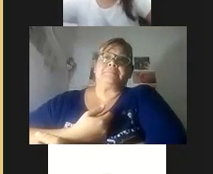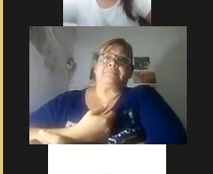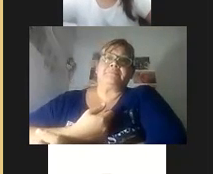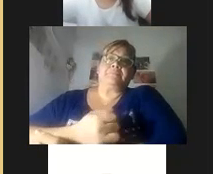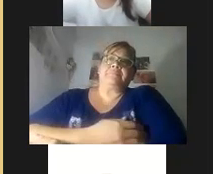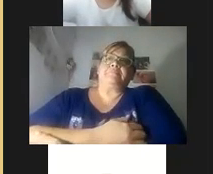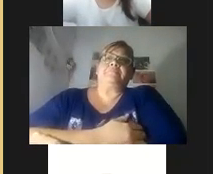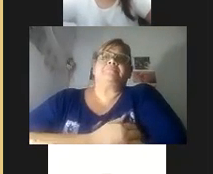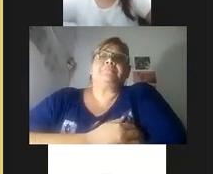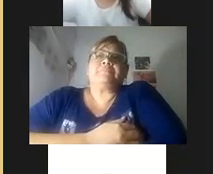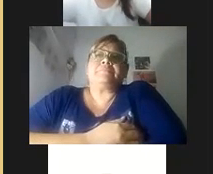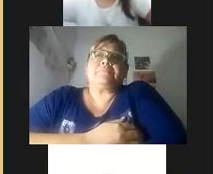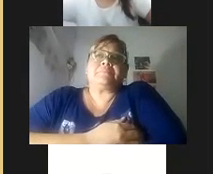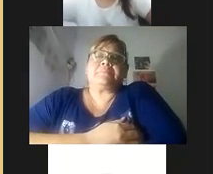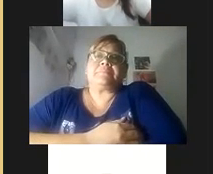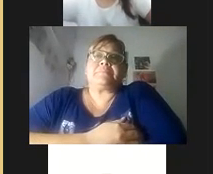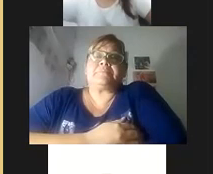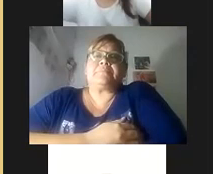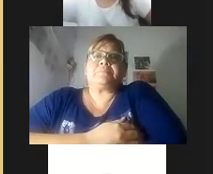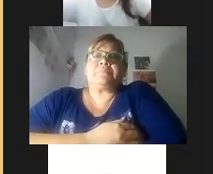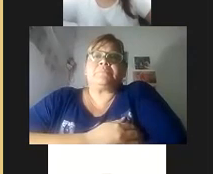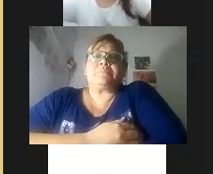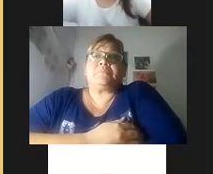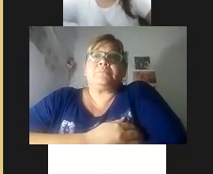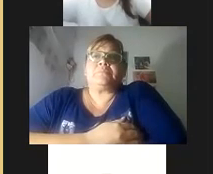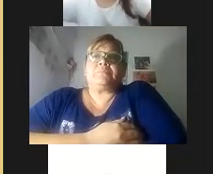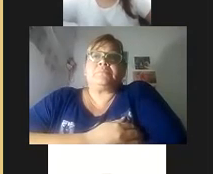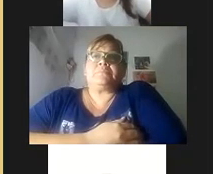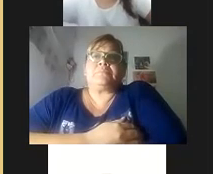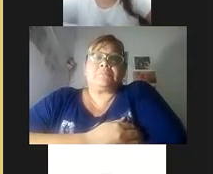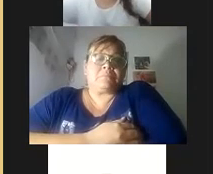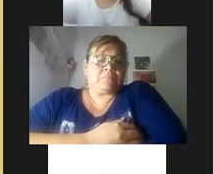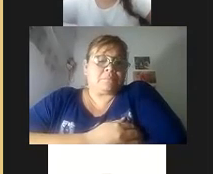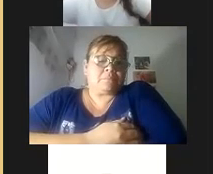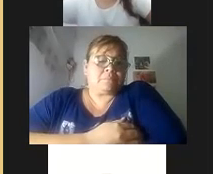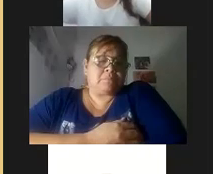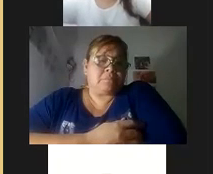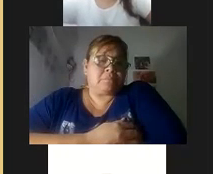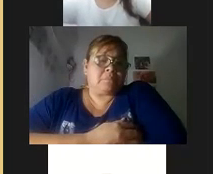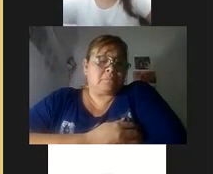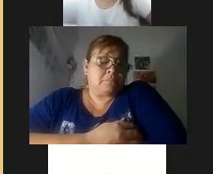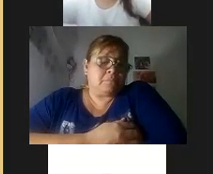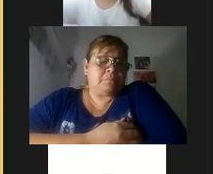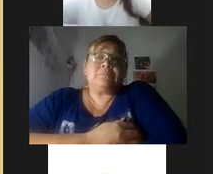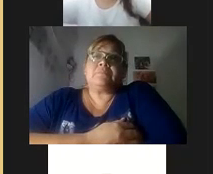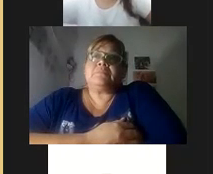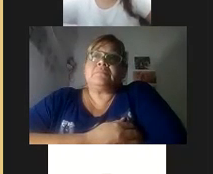médula ósea amarilla. Salvo en algunas zonas, como son, por